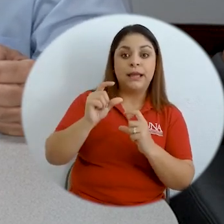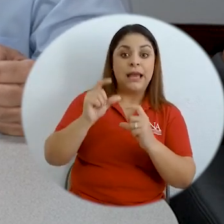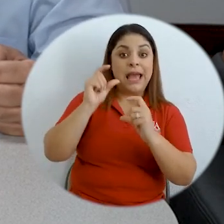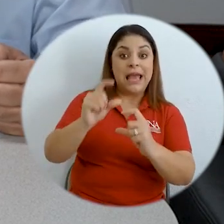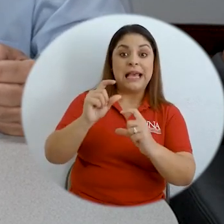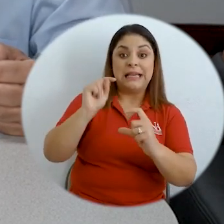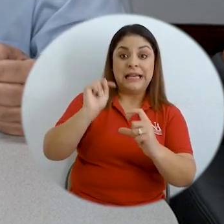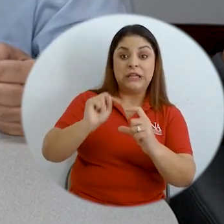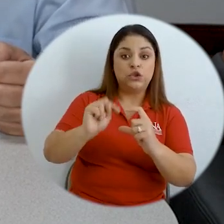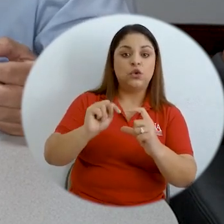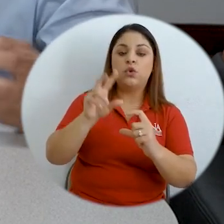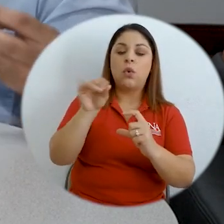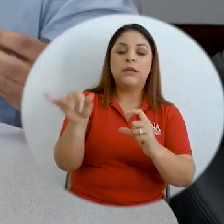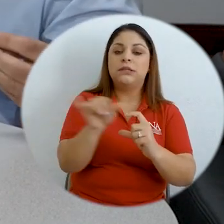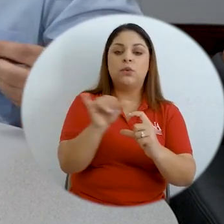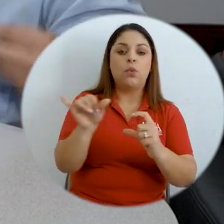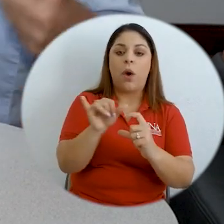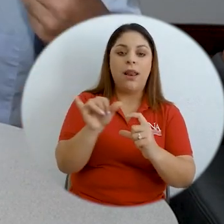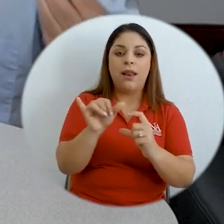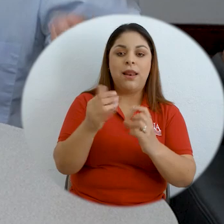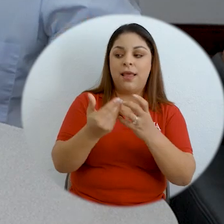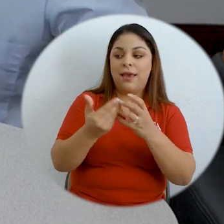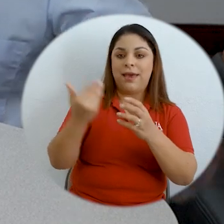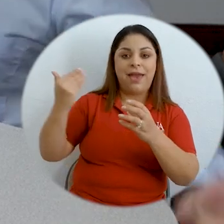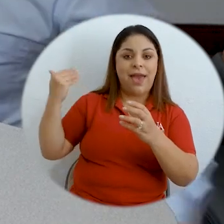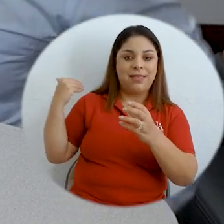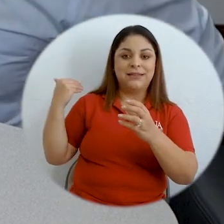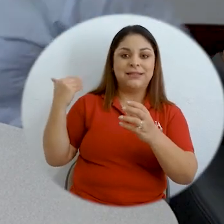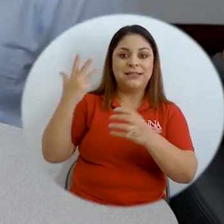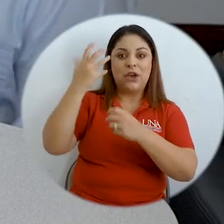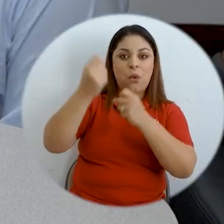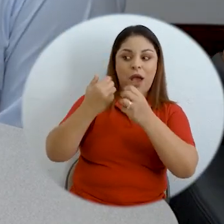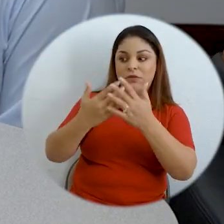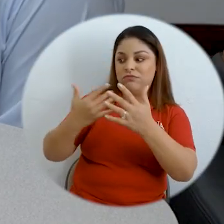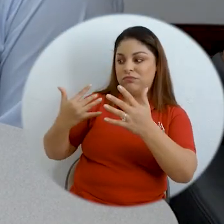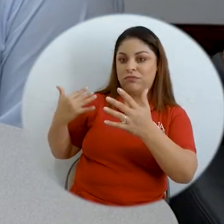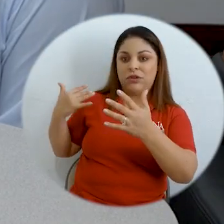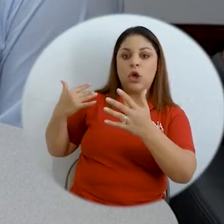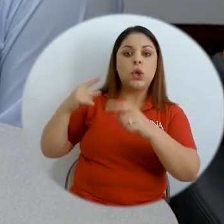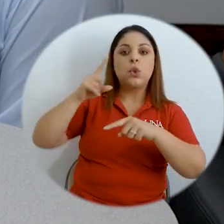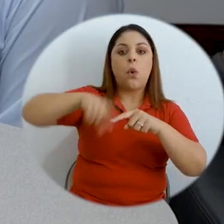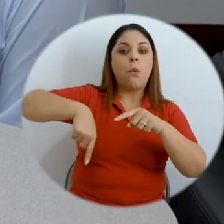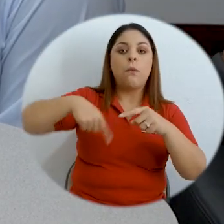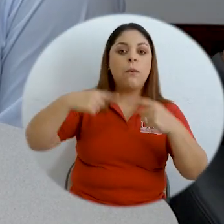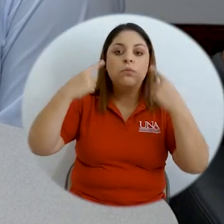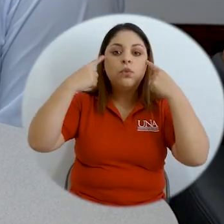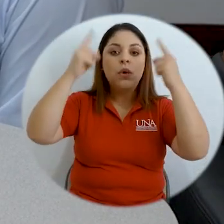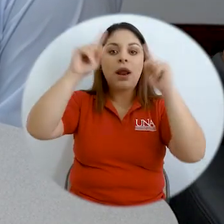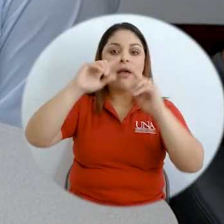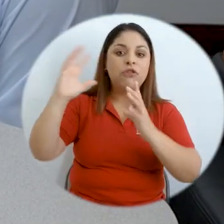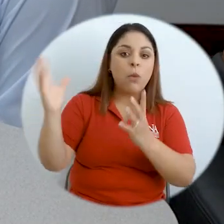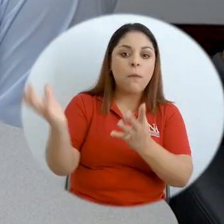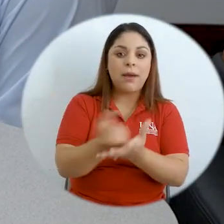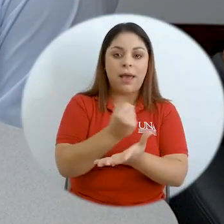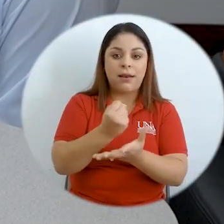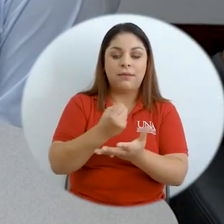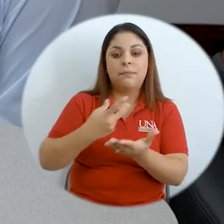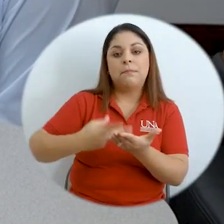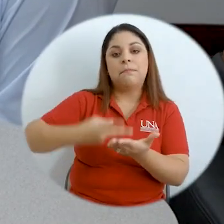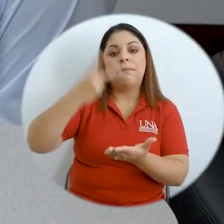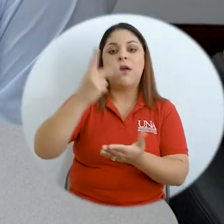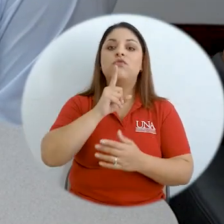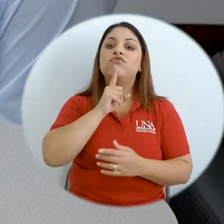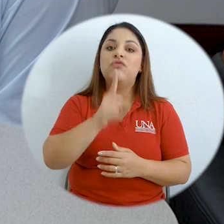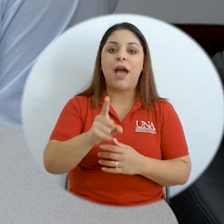antes para adquirir esos productos y servicios, para dar esos servicios que la universidad efectivamente, no hemos logrado recuperar el valor real de